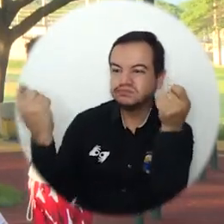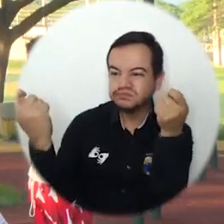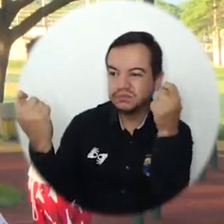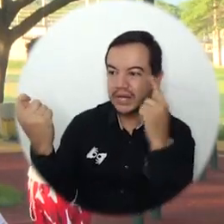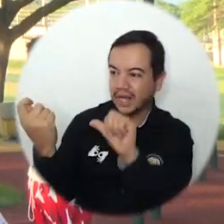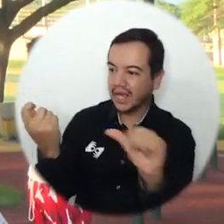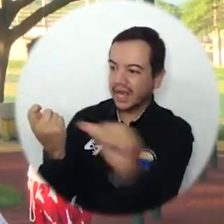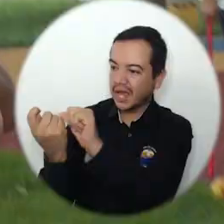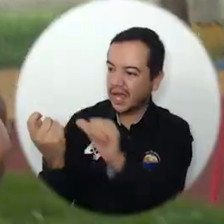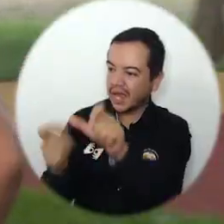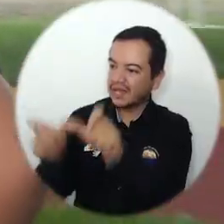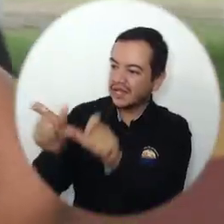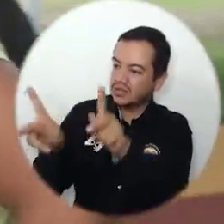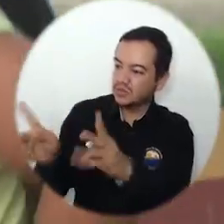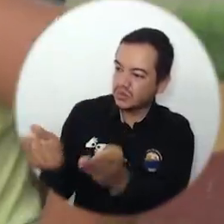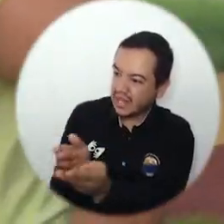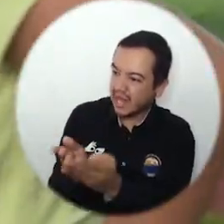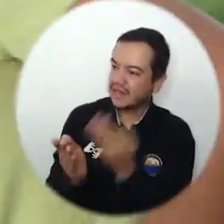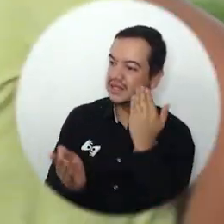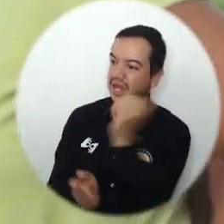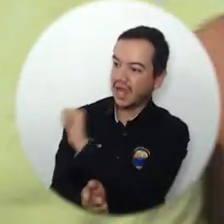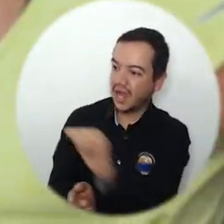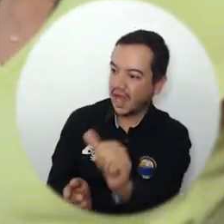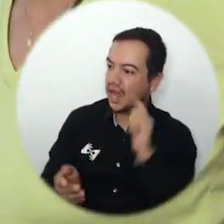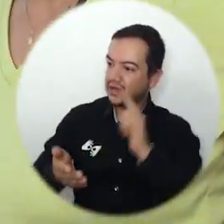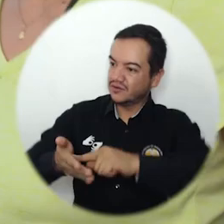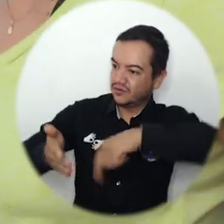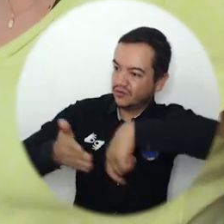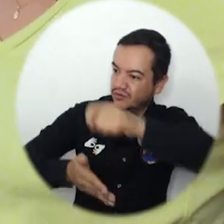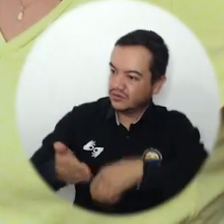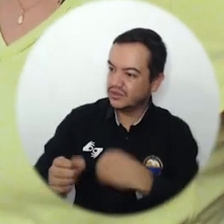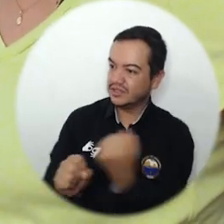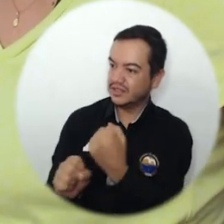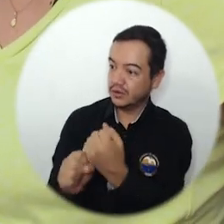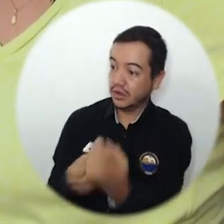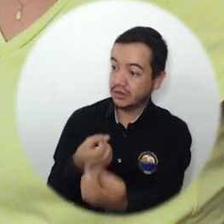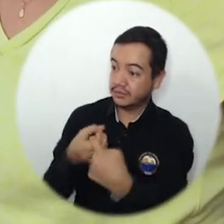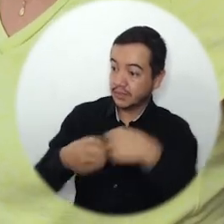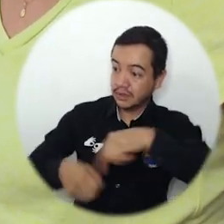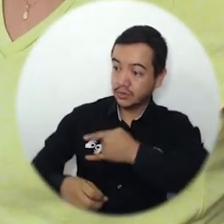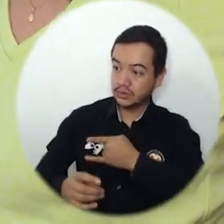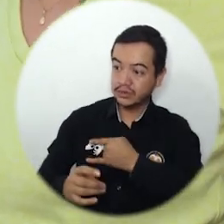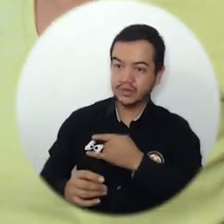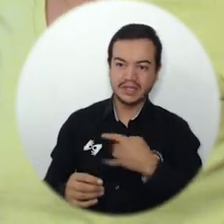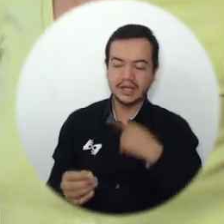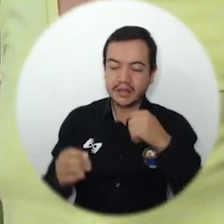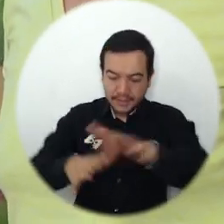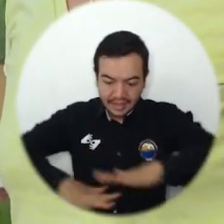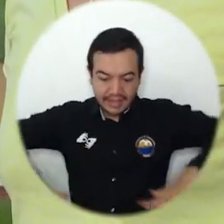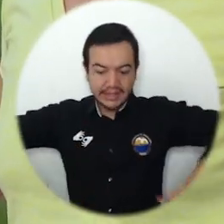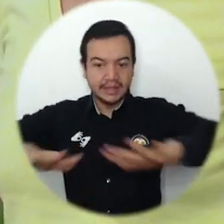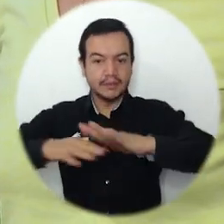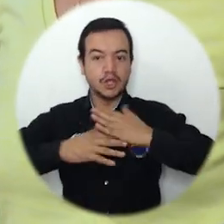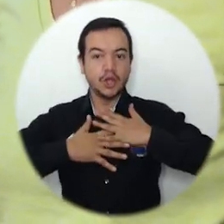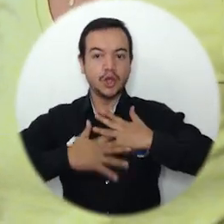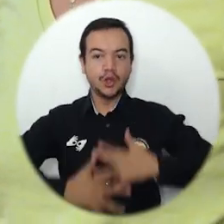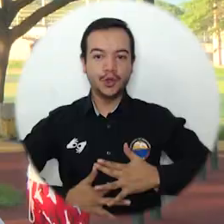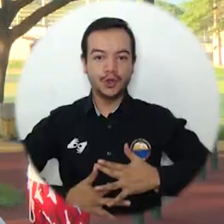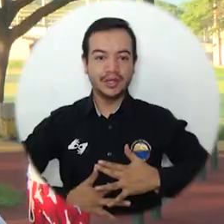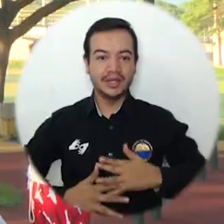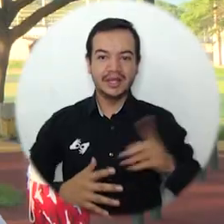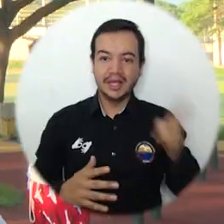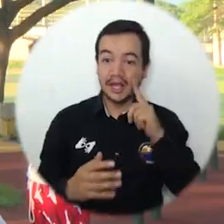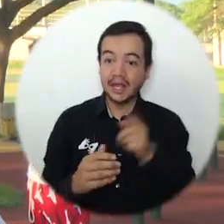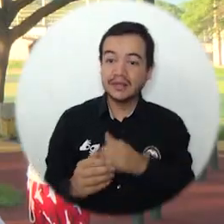rutas para que nosotras como estudiantes, como mujeres o como funcionarias de la universidad nos sintamos seguras en cada uno de los espacios de nuestra alma